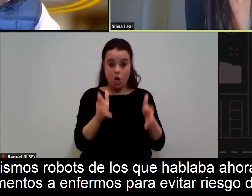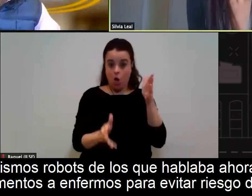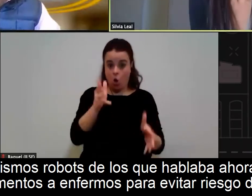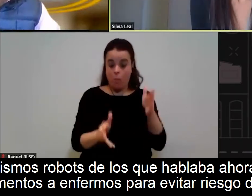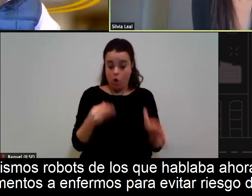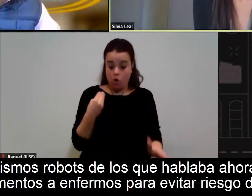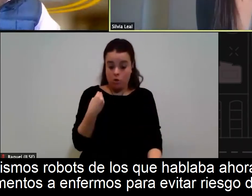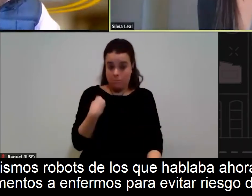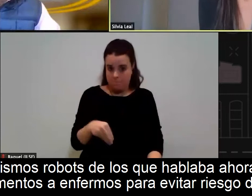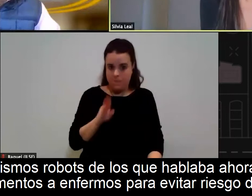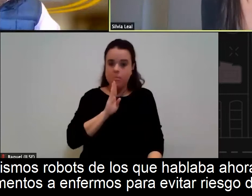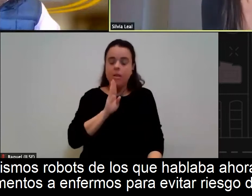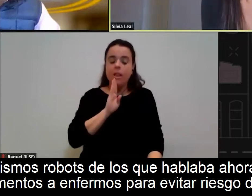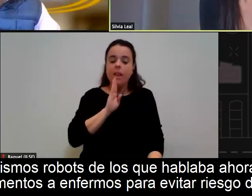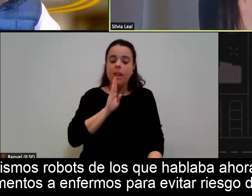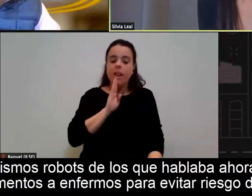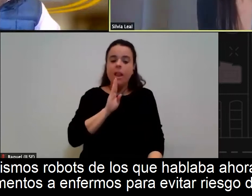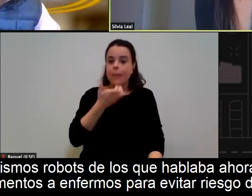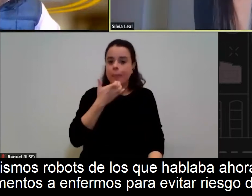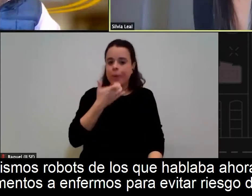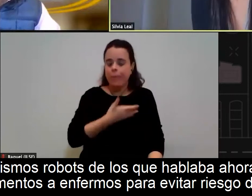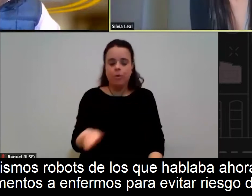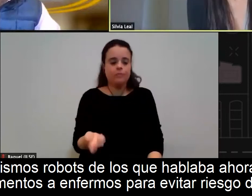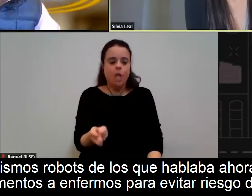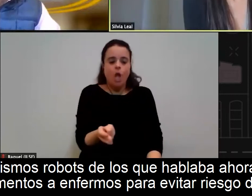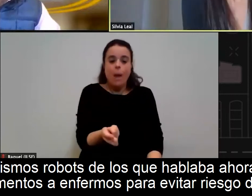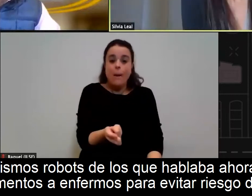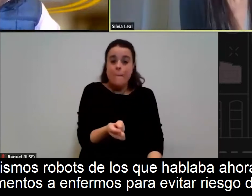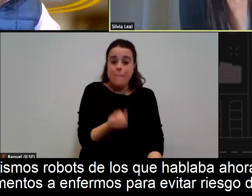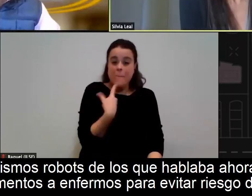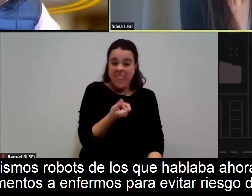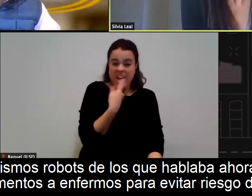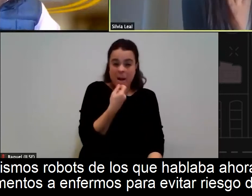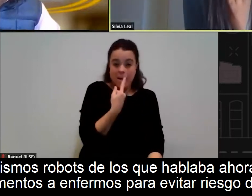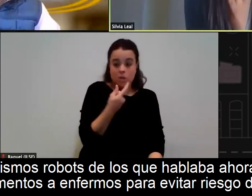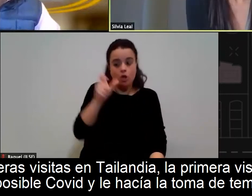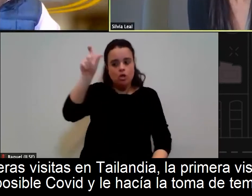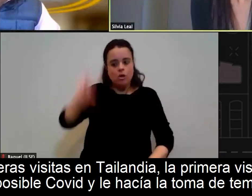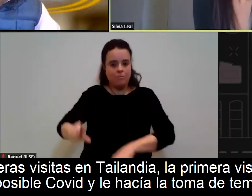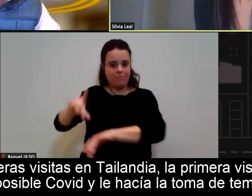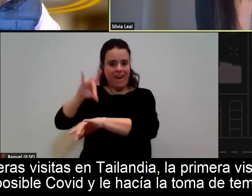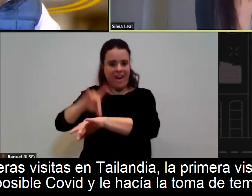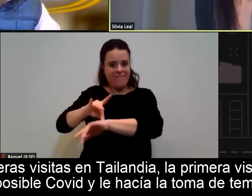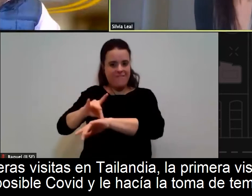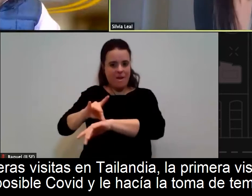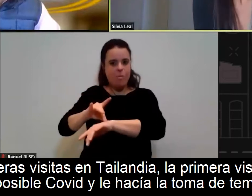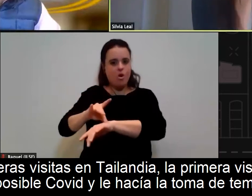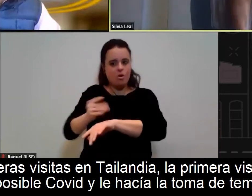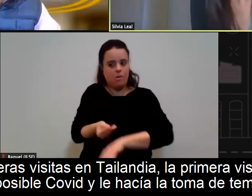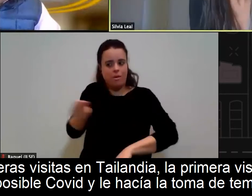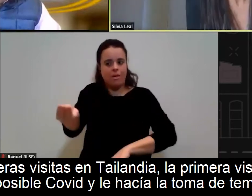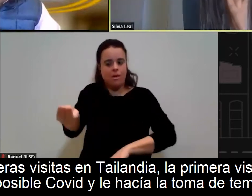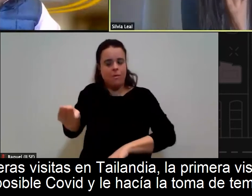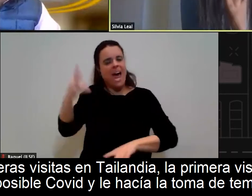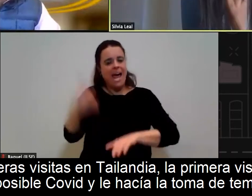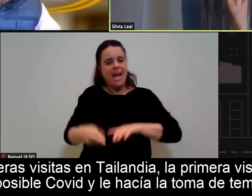ahora han estado llevando medicamentos a enfermos para evitar riesgo de contagio o han estado haciendo primeras visitas, si no